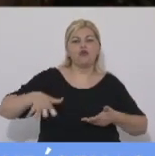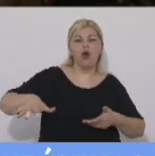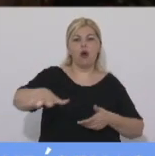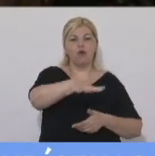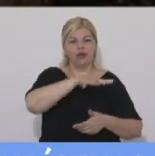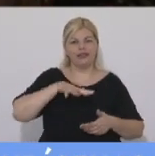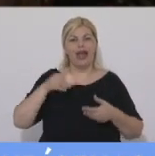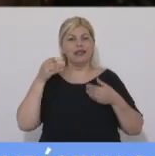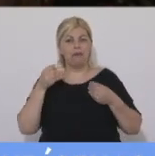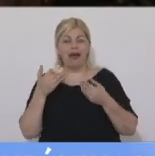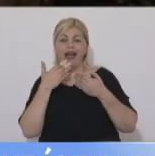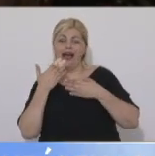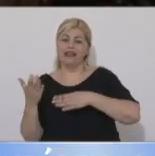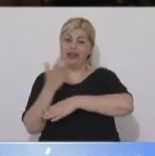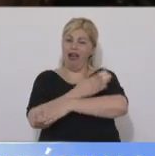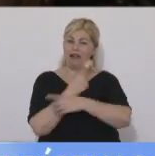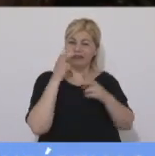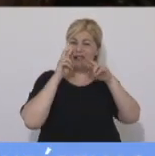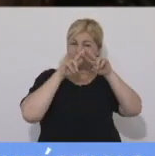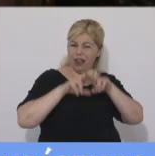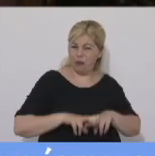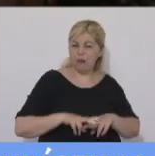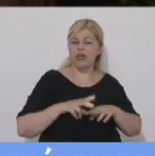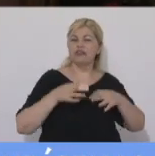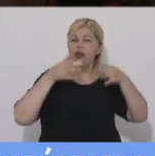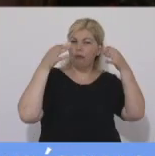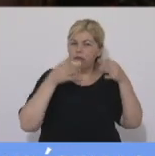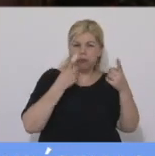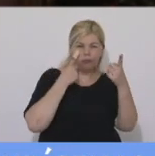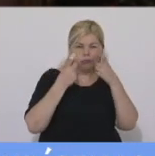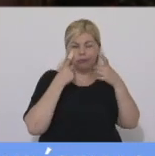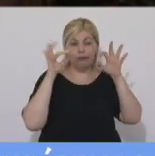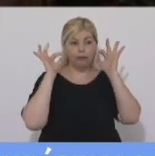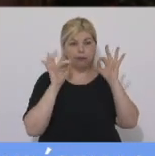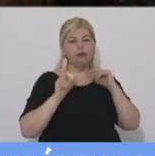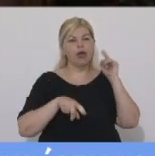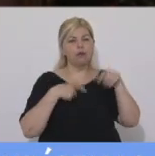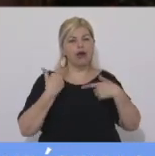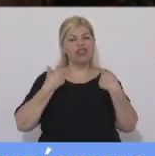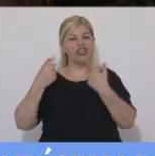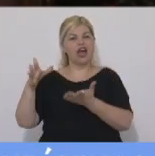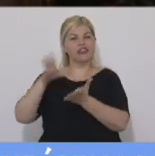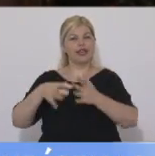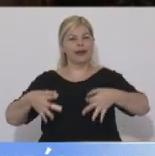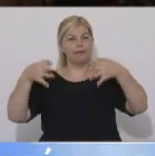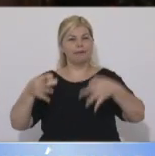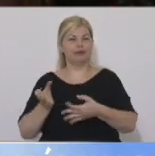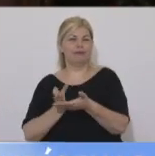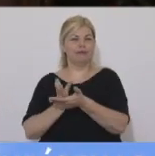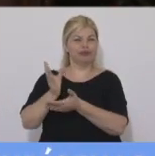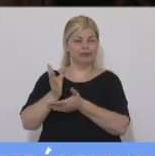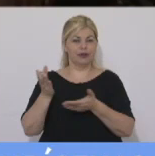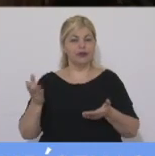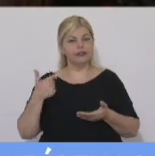relevamientos, la entrega definitiva de la tierra. No tengo dudas que será